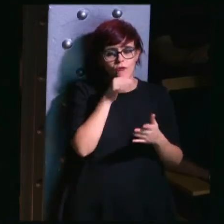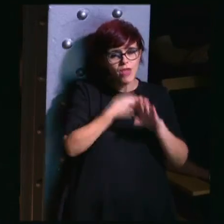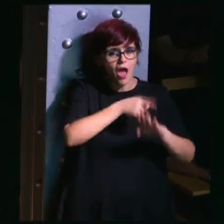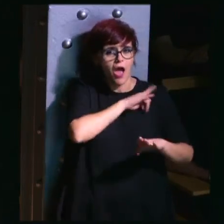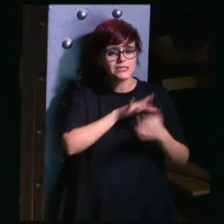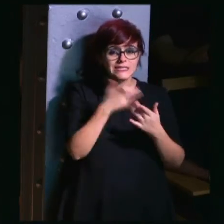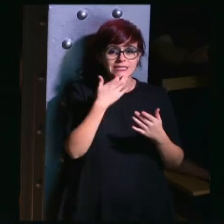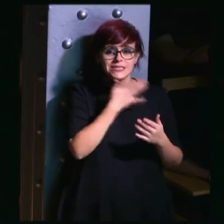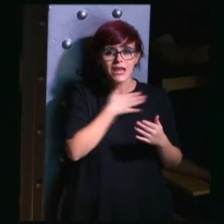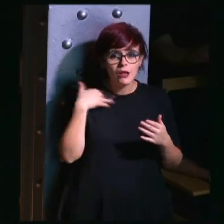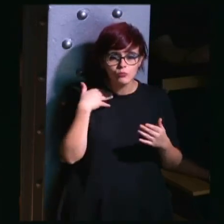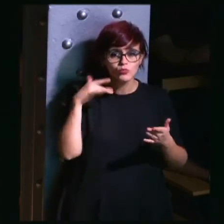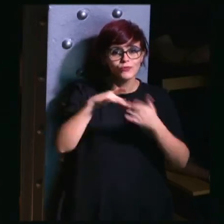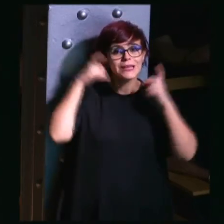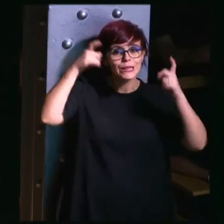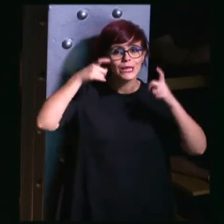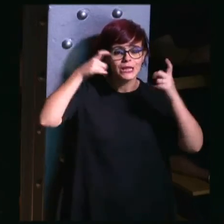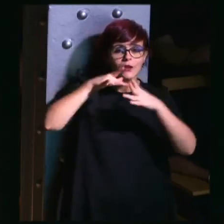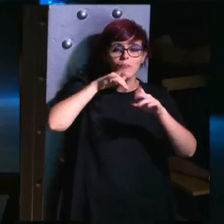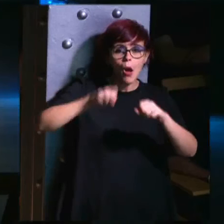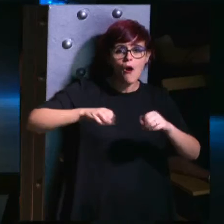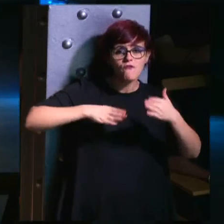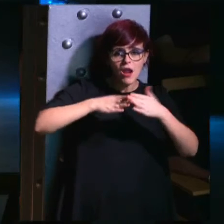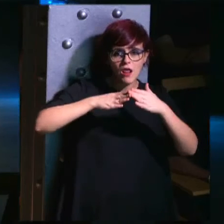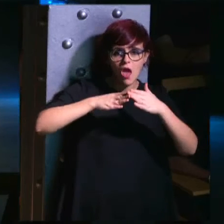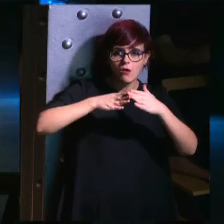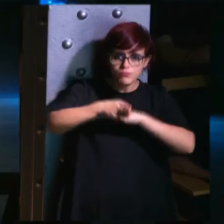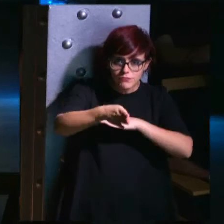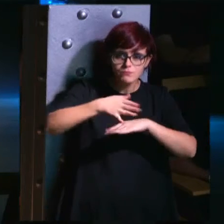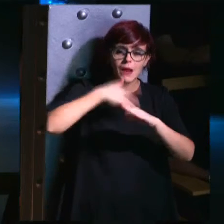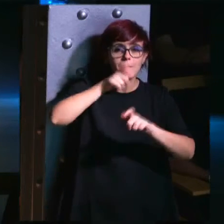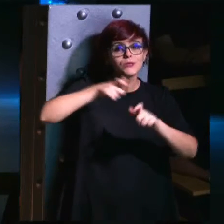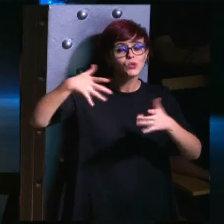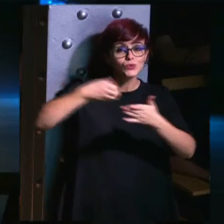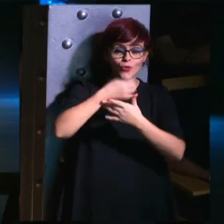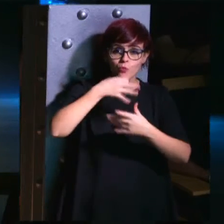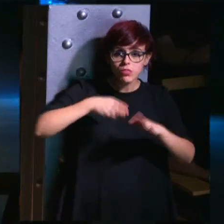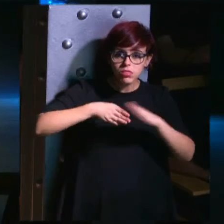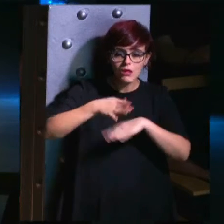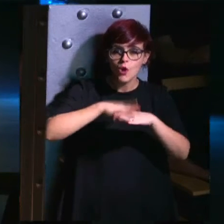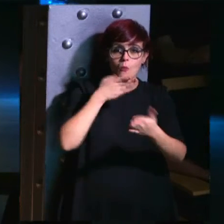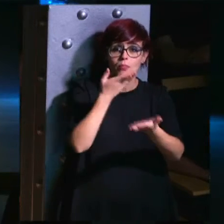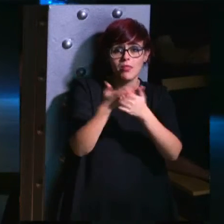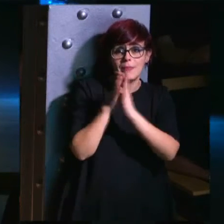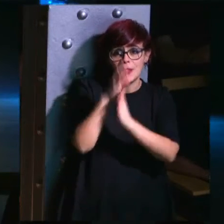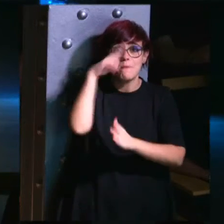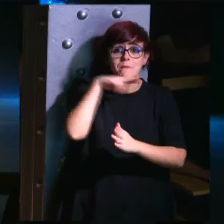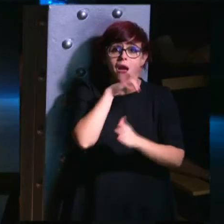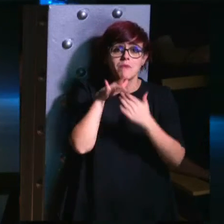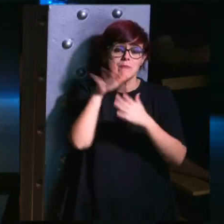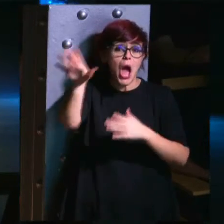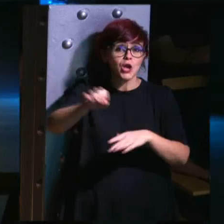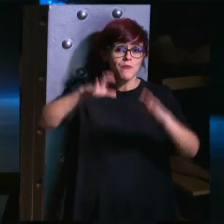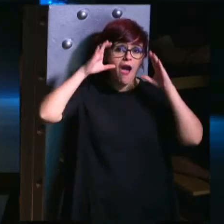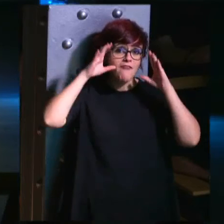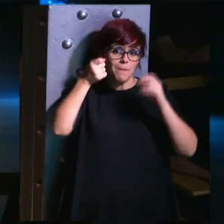queremos romper la barrera de entrada y que todo el mundo tenga unas por Navidades, no les puedes pedir a tus padres que te compren unas